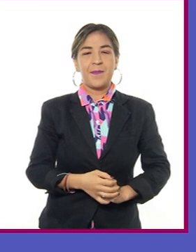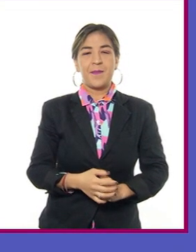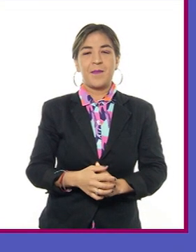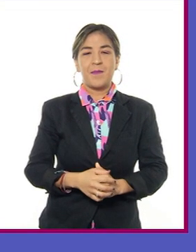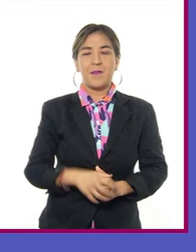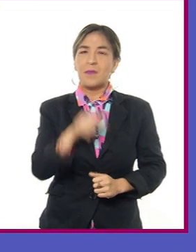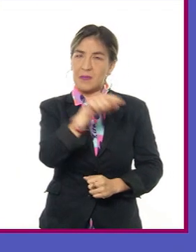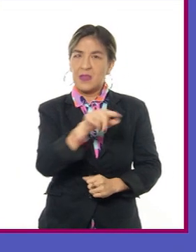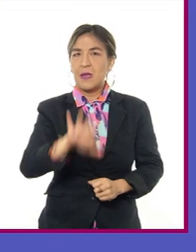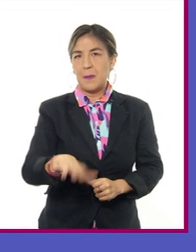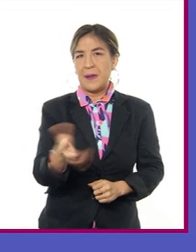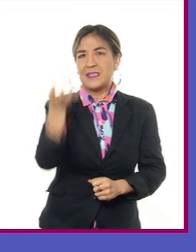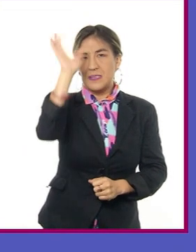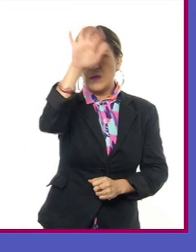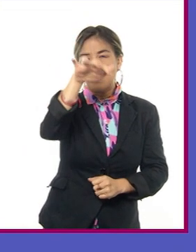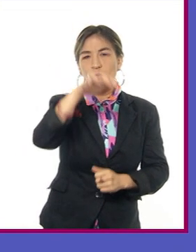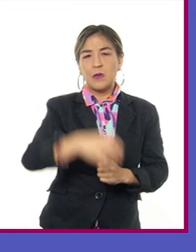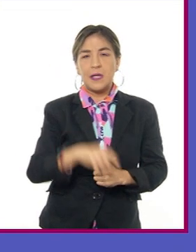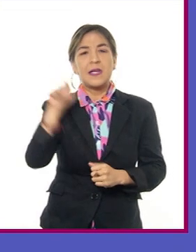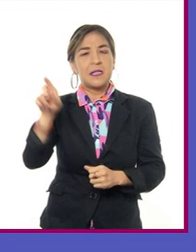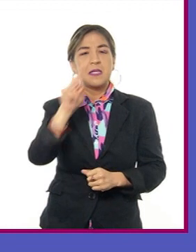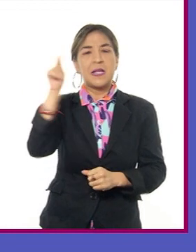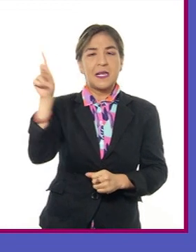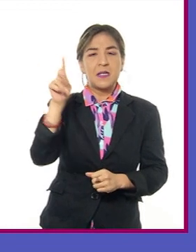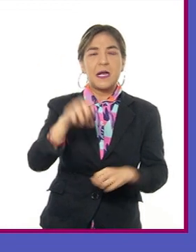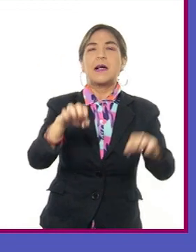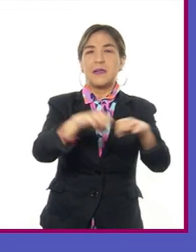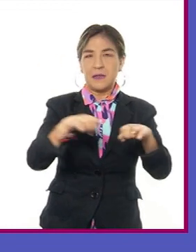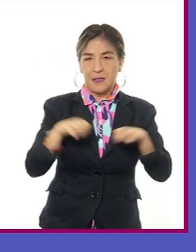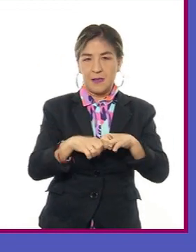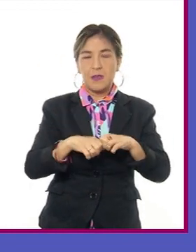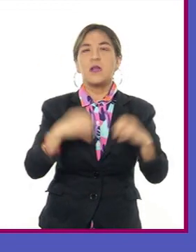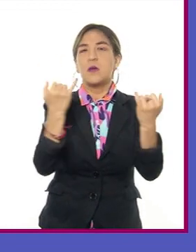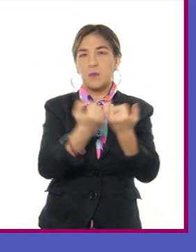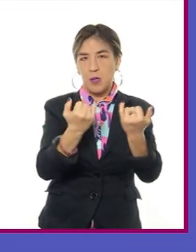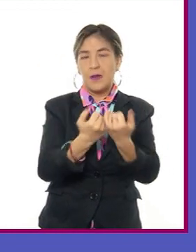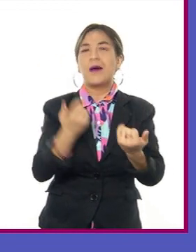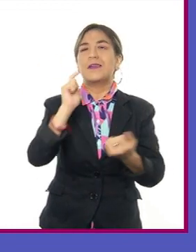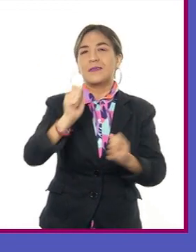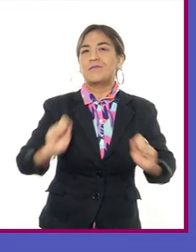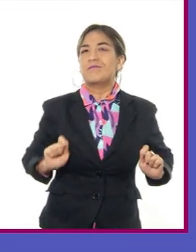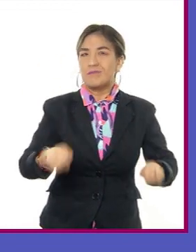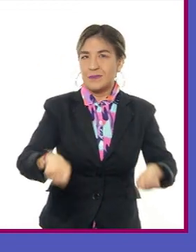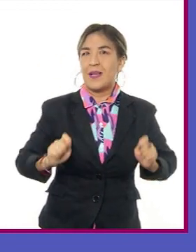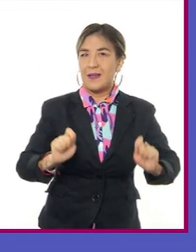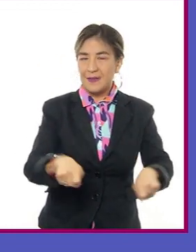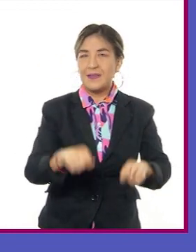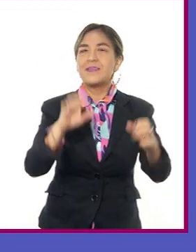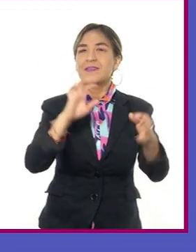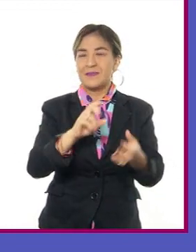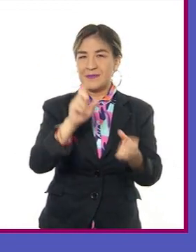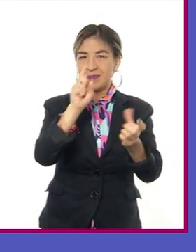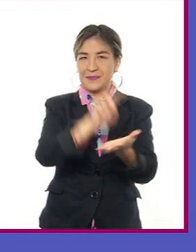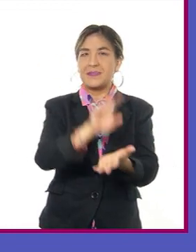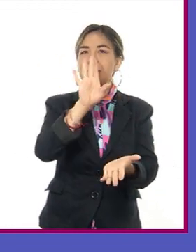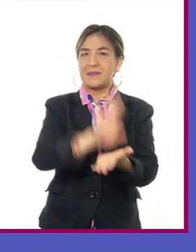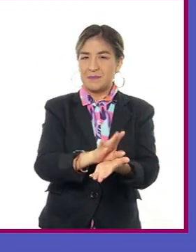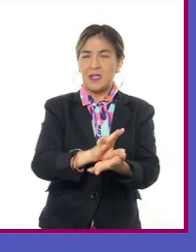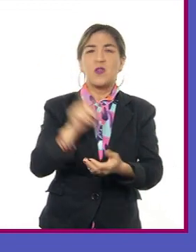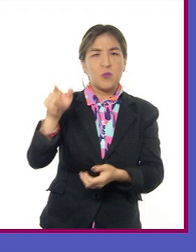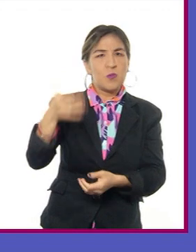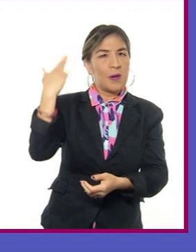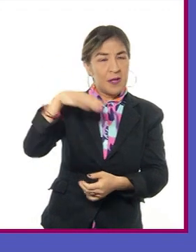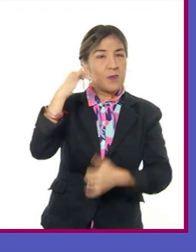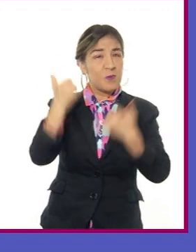Este es básquetbol, profesor. Y a la derecha se ve un equipo de atletas paralímpicos. ¿Lo has jugado alguna